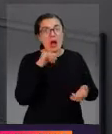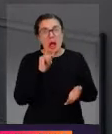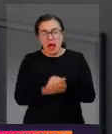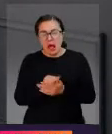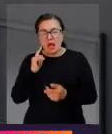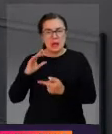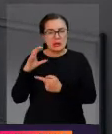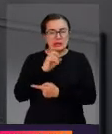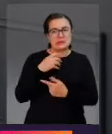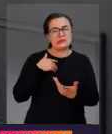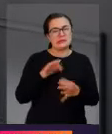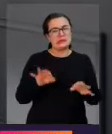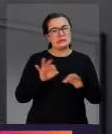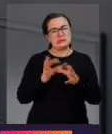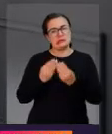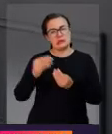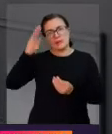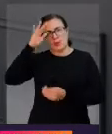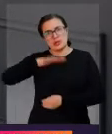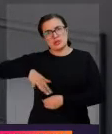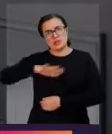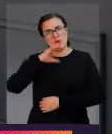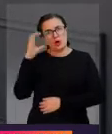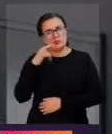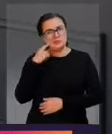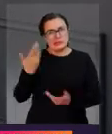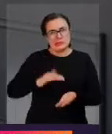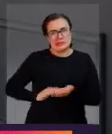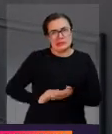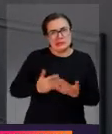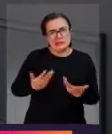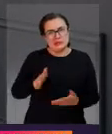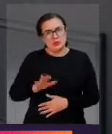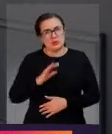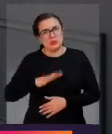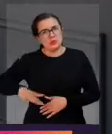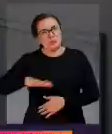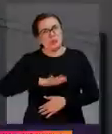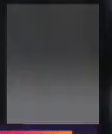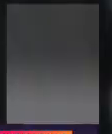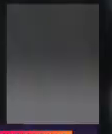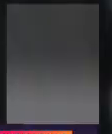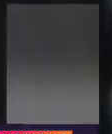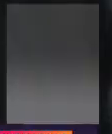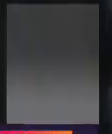las autoridades colombianas para poder combatir este delito en la ciudad de bogotá